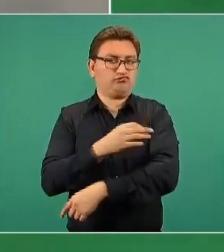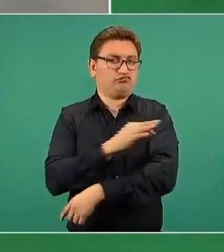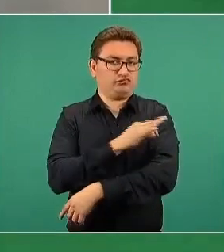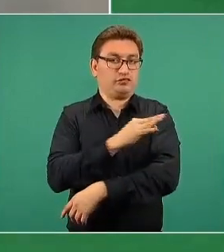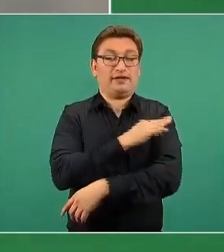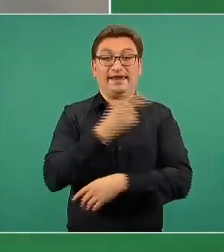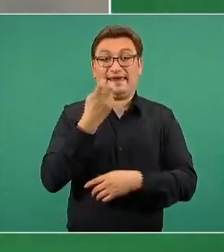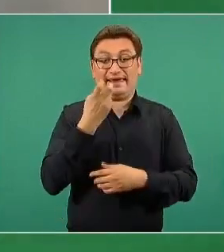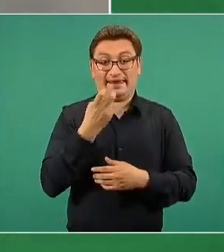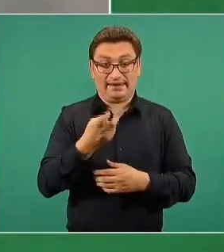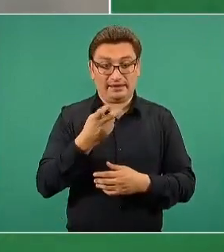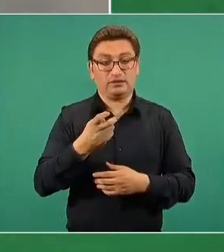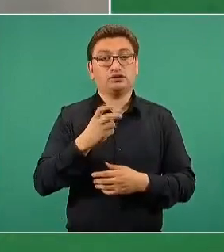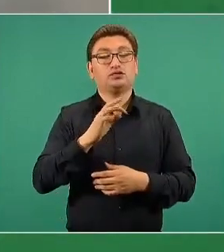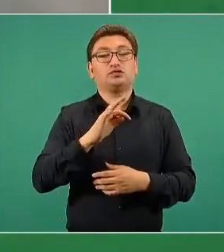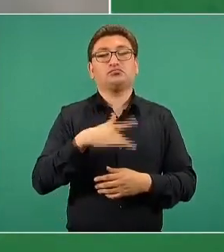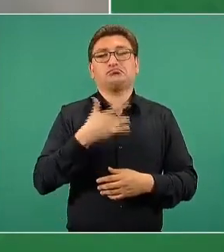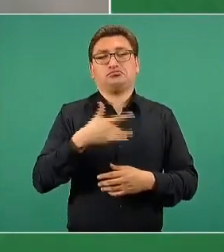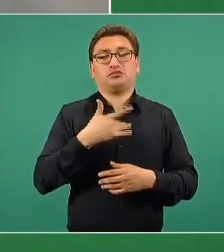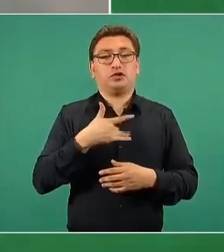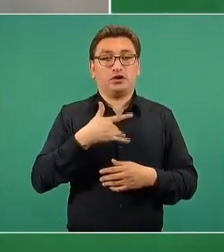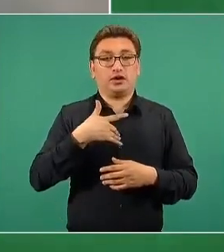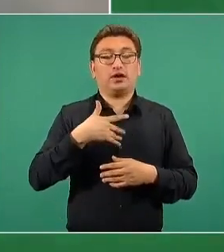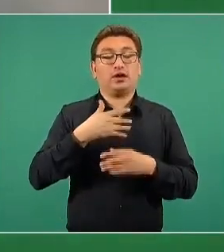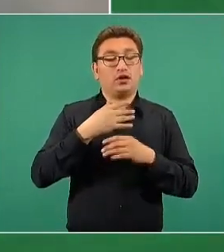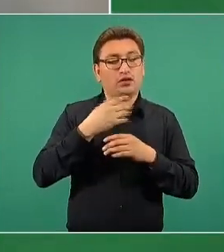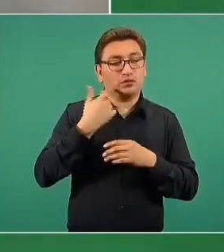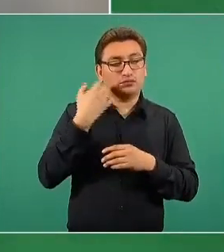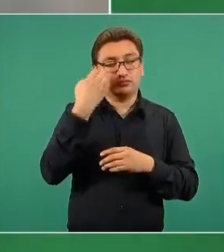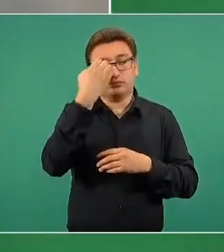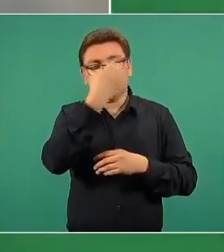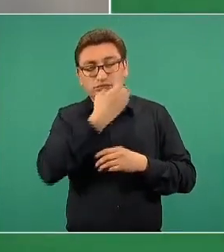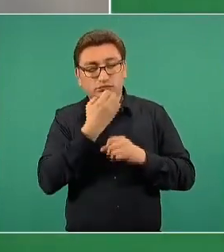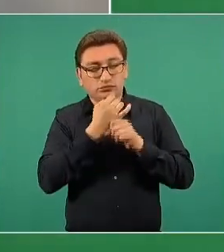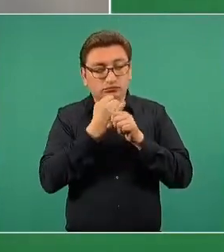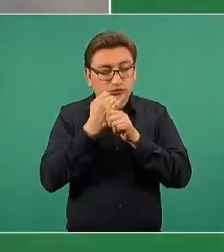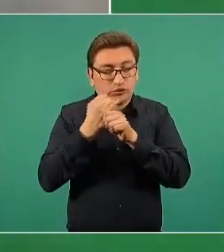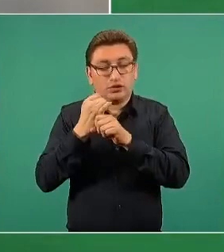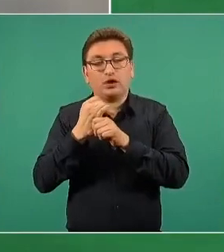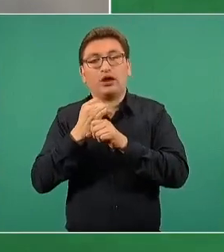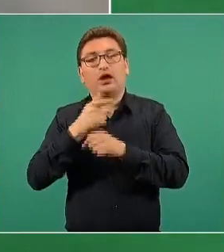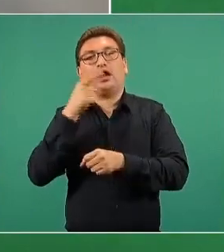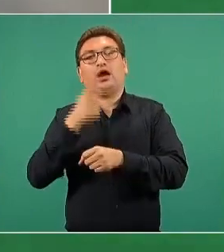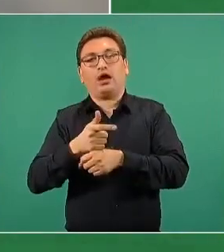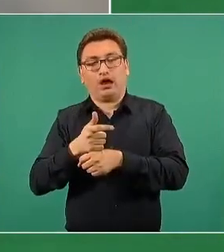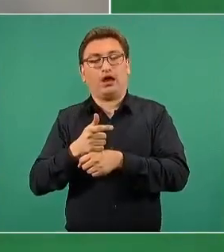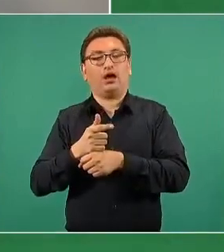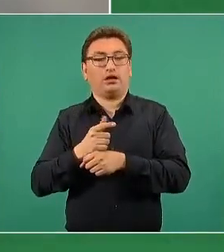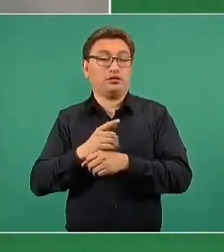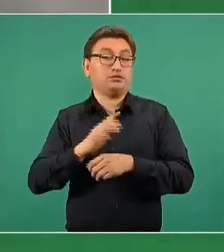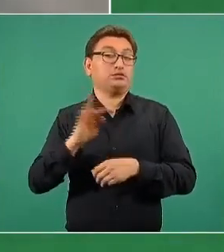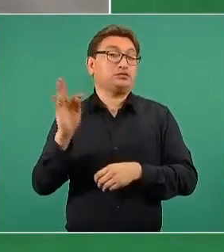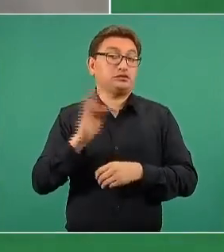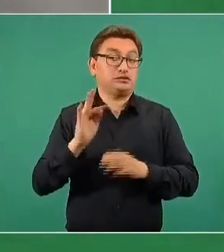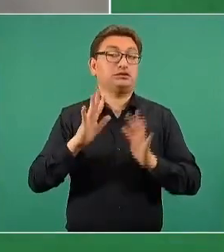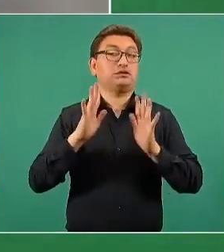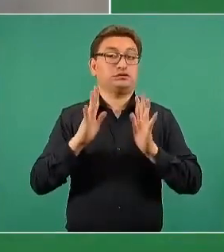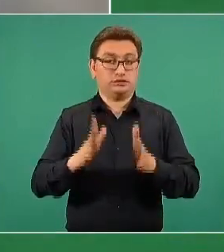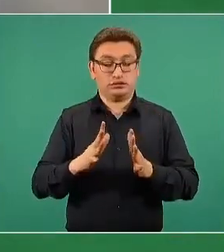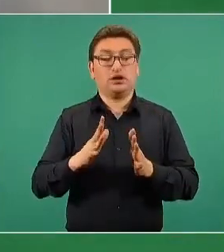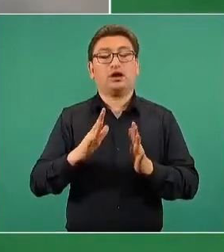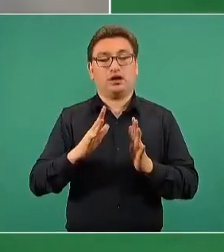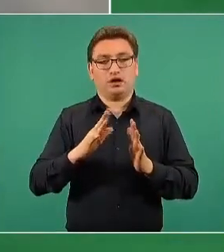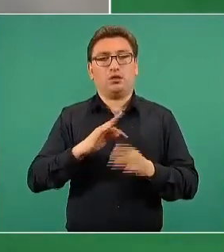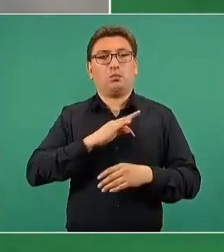nos pudieran decir científicamente y a ciencia cierta que pudiéramos retornar